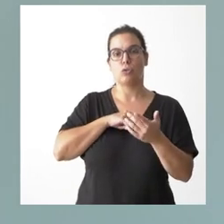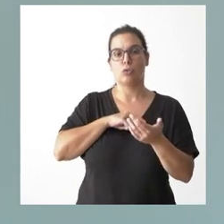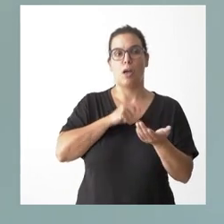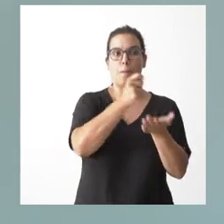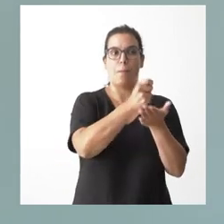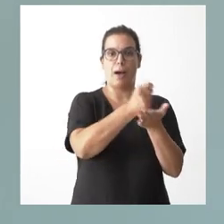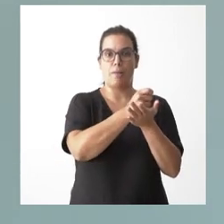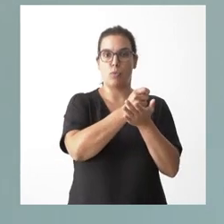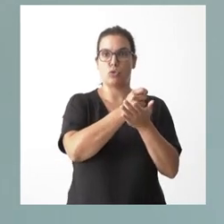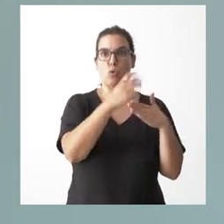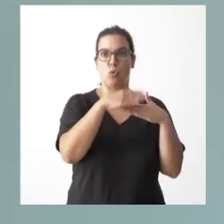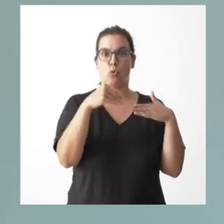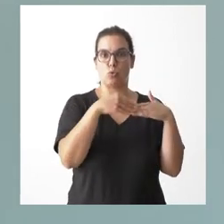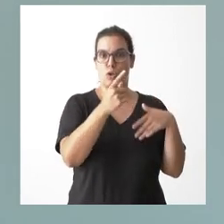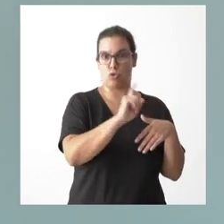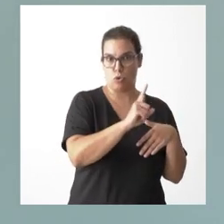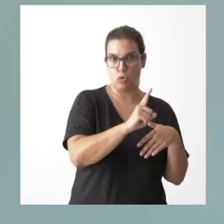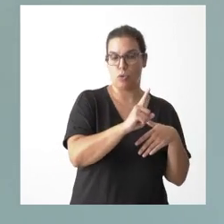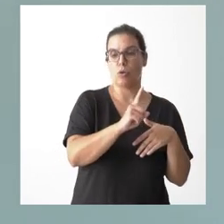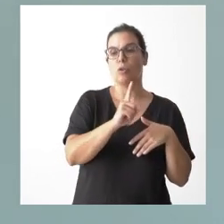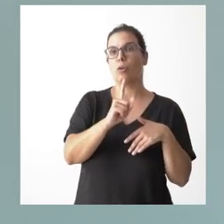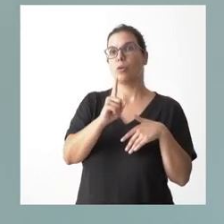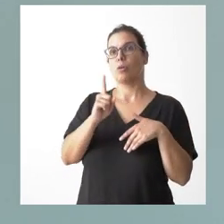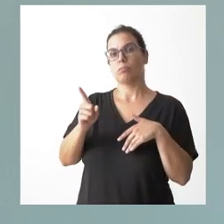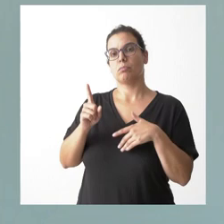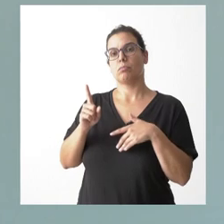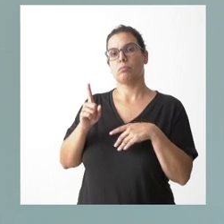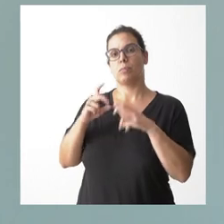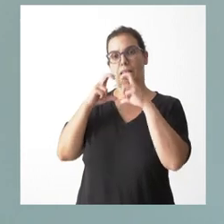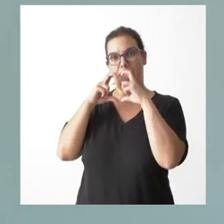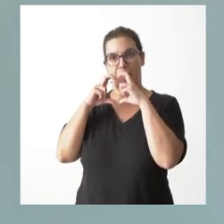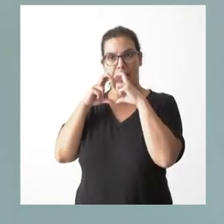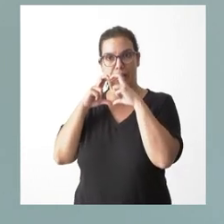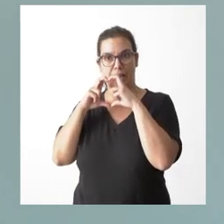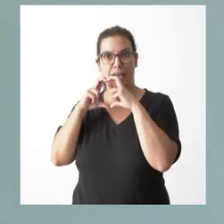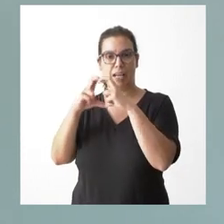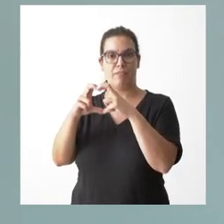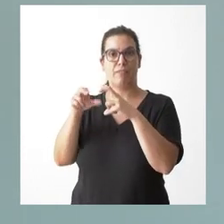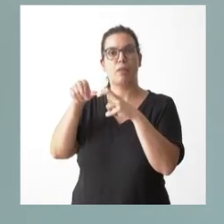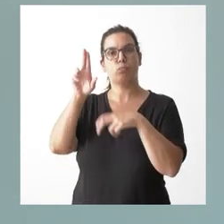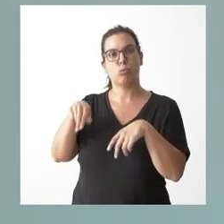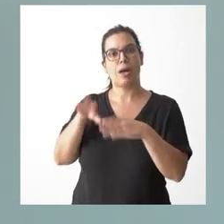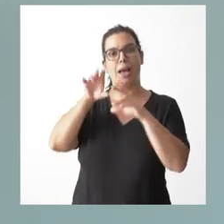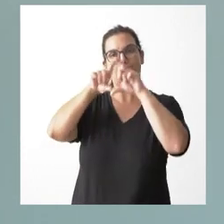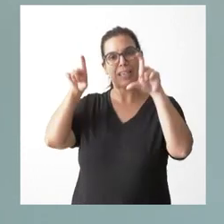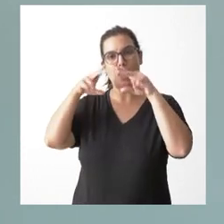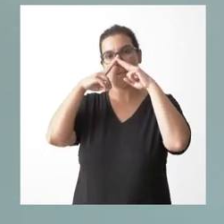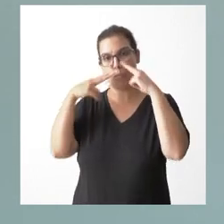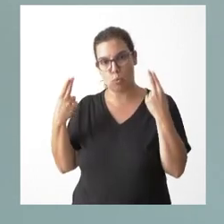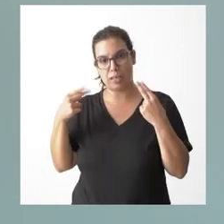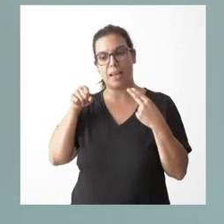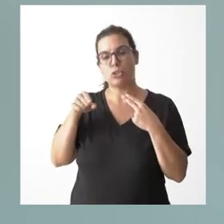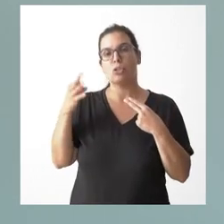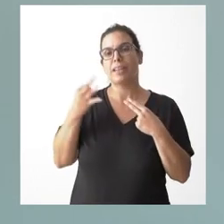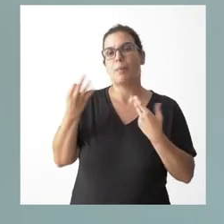usuario, al que nosotros no cobramos, porque Renfe es una empresa pública de carácter nacional, sino que es una colaboración que tenemos que